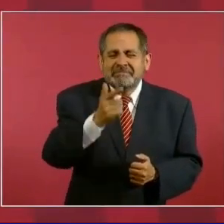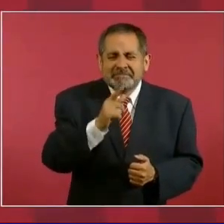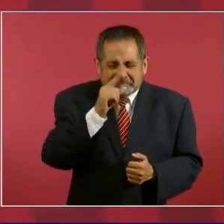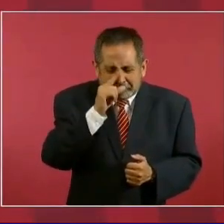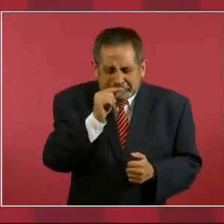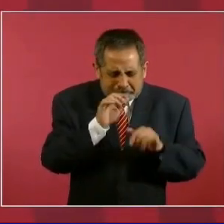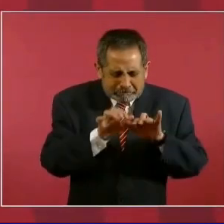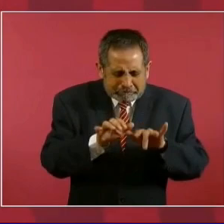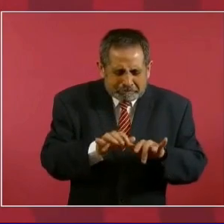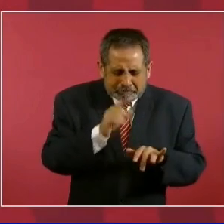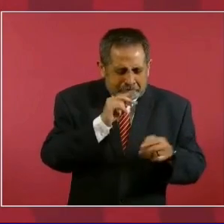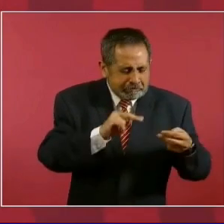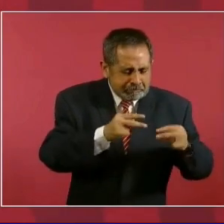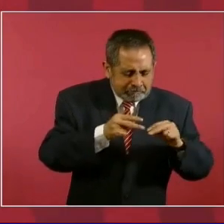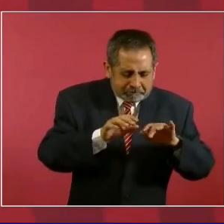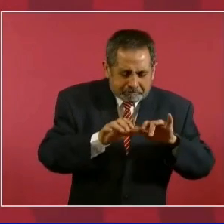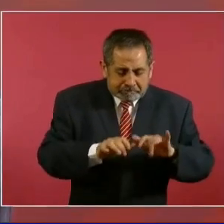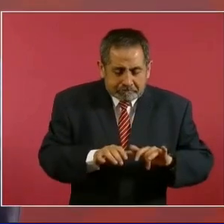Entonces, con eso,